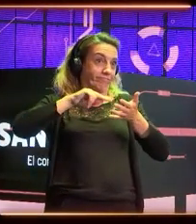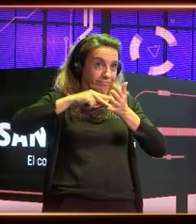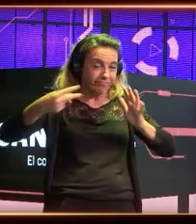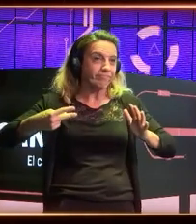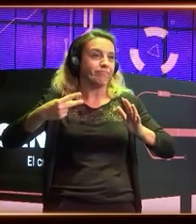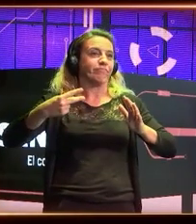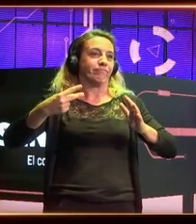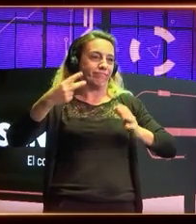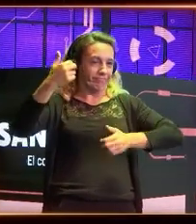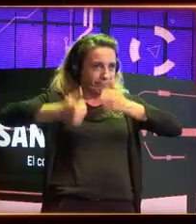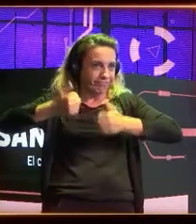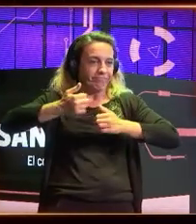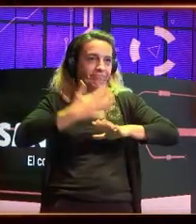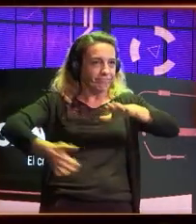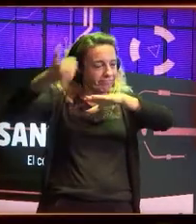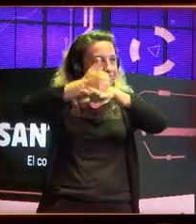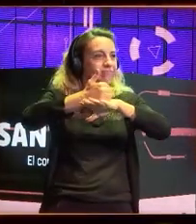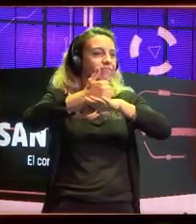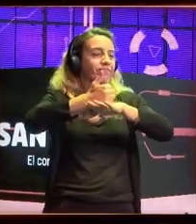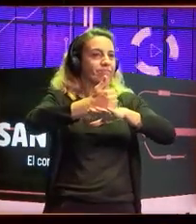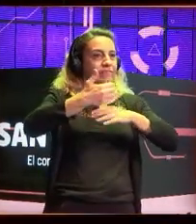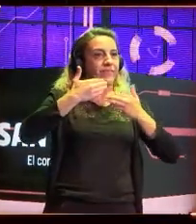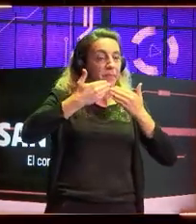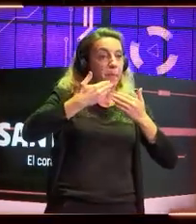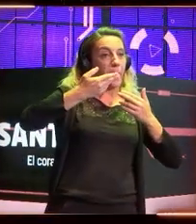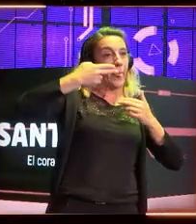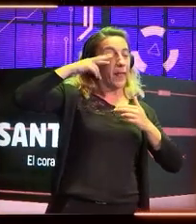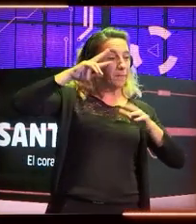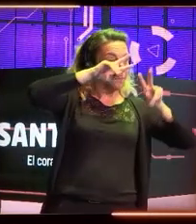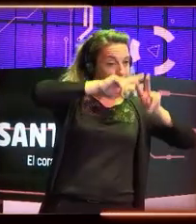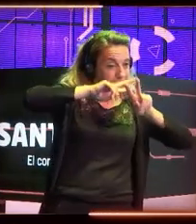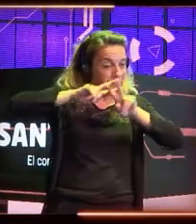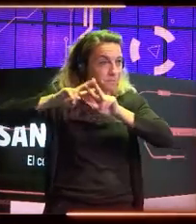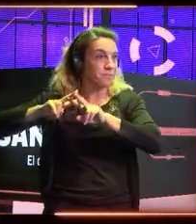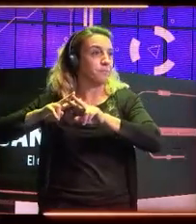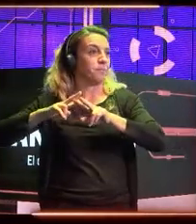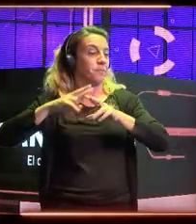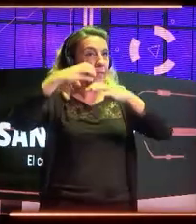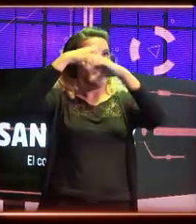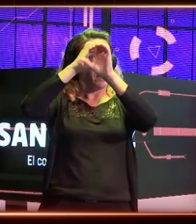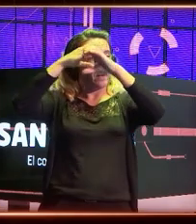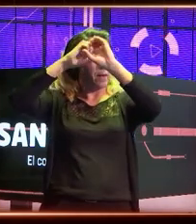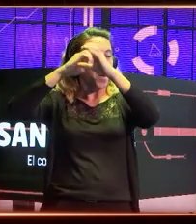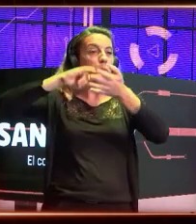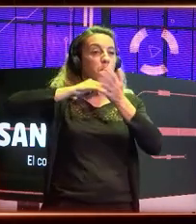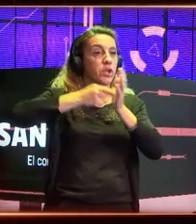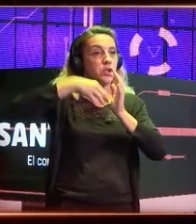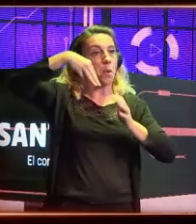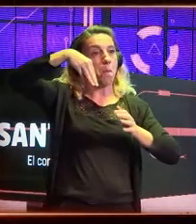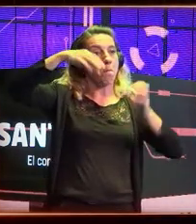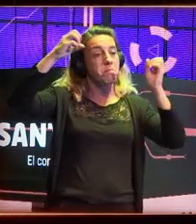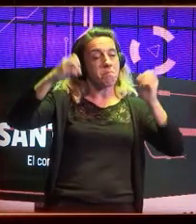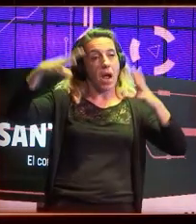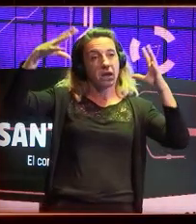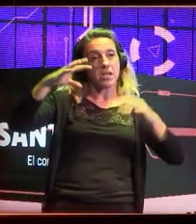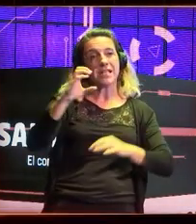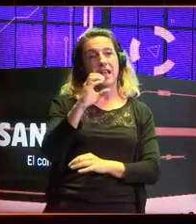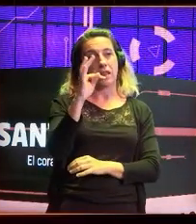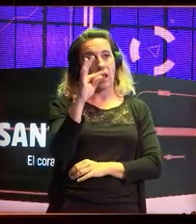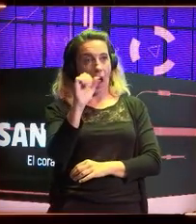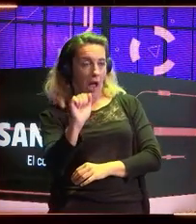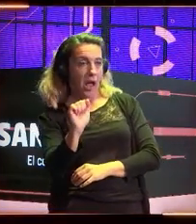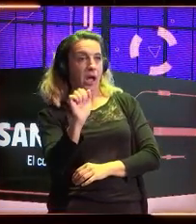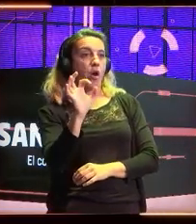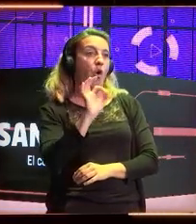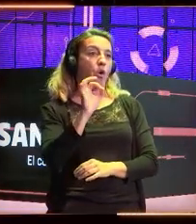planeta con estos experimentos con estas eh telescopios Por ejemplo aquí tenemos el proyecto Magic o cta dentro de poco o el